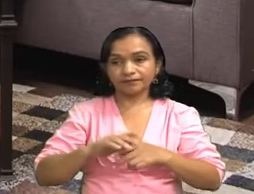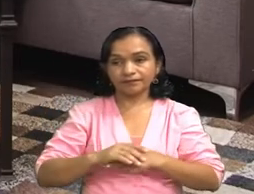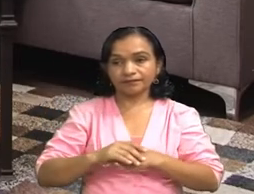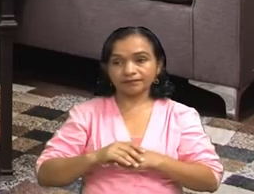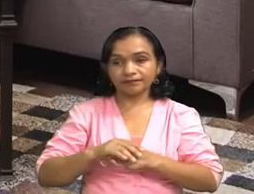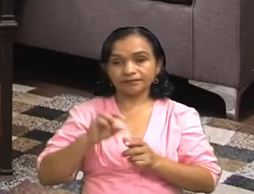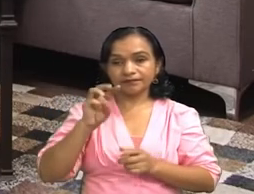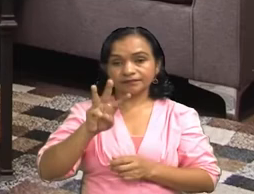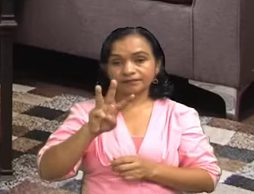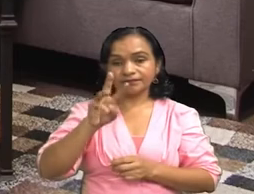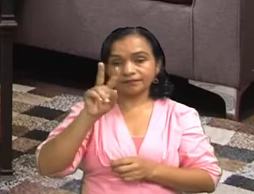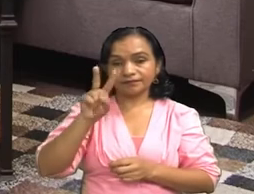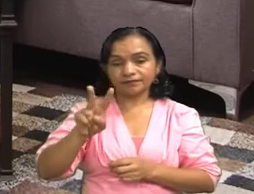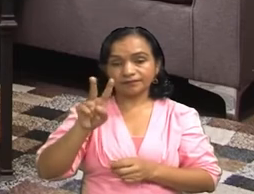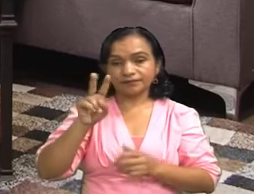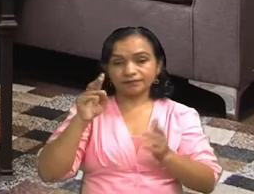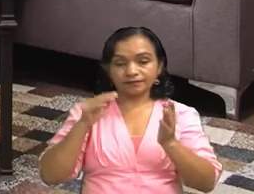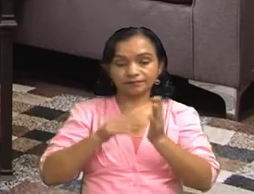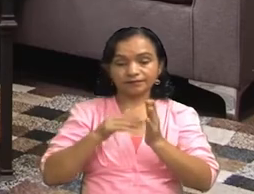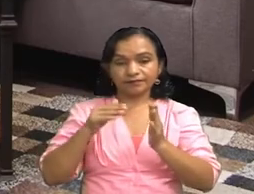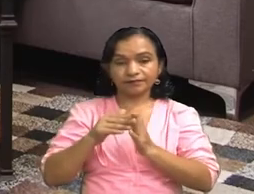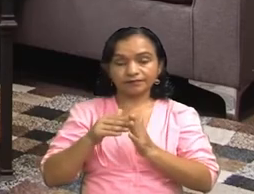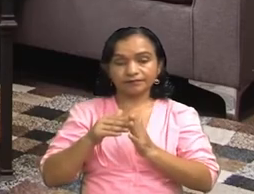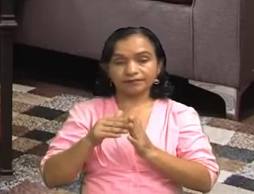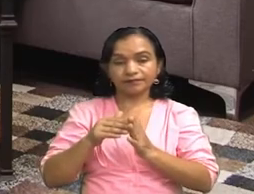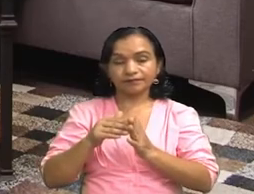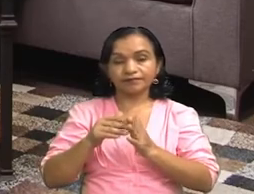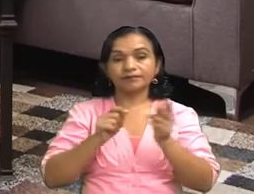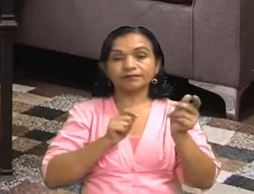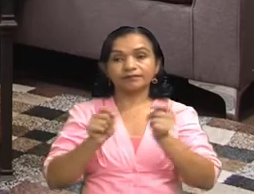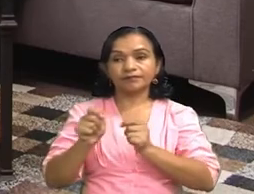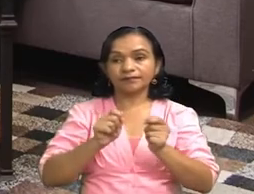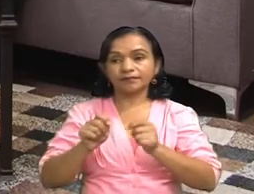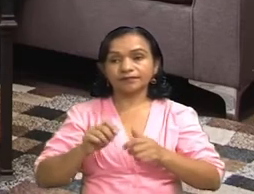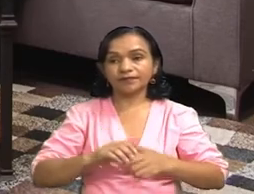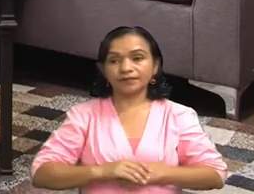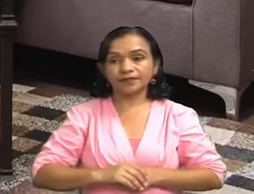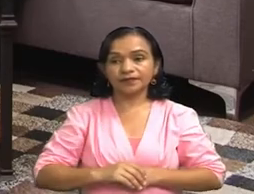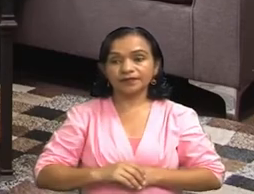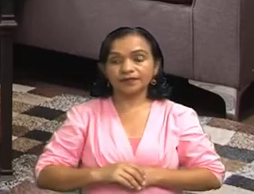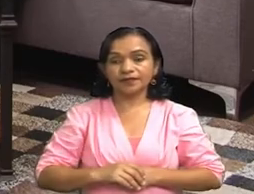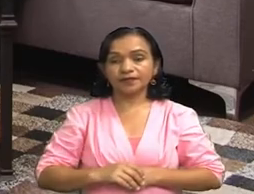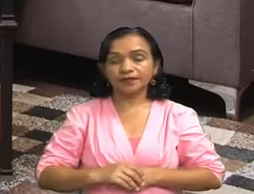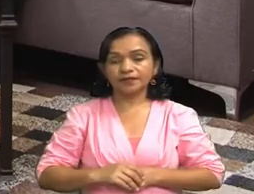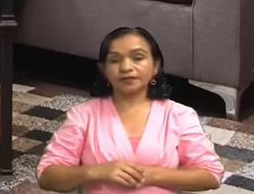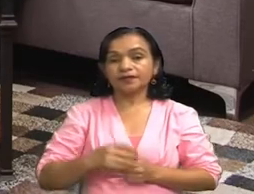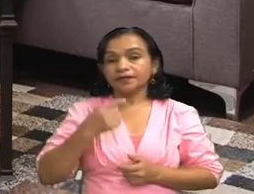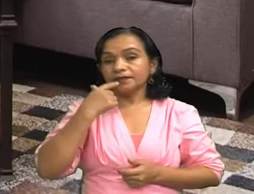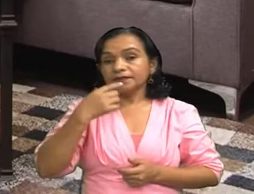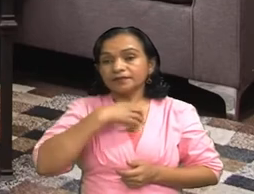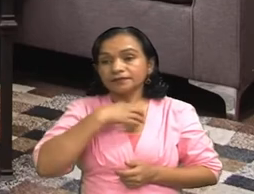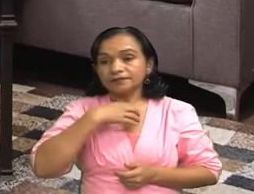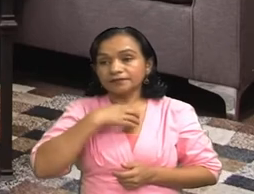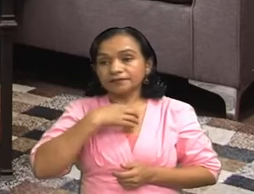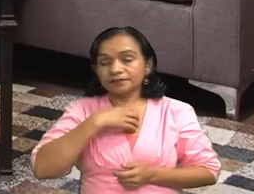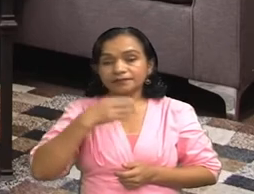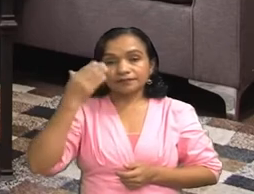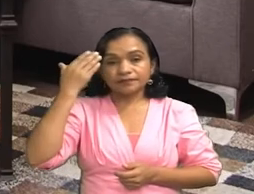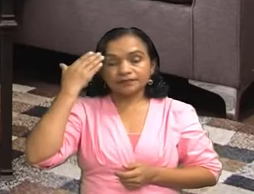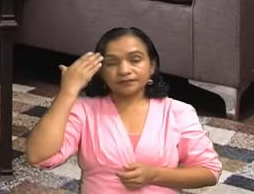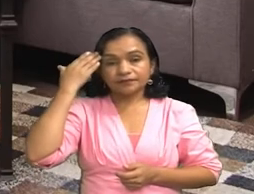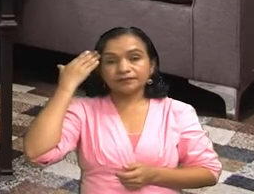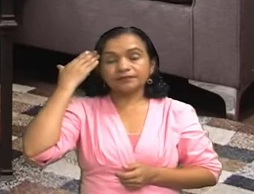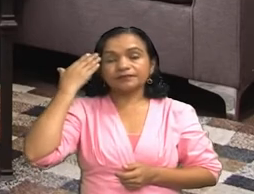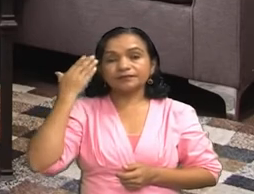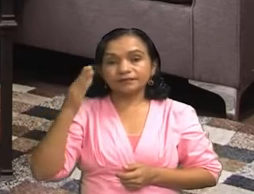Invertimos $32 millones, pues lo dijo en público. Porque nosotros sabemos la calidad,